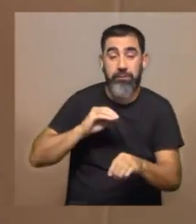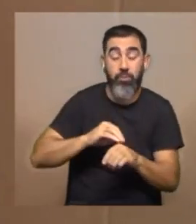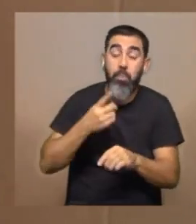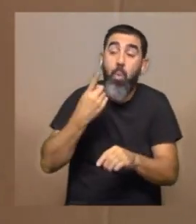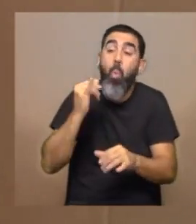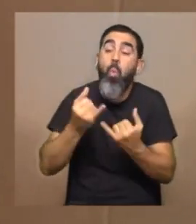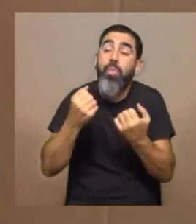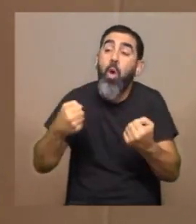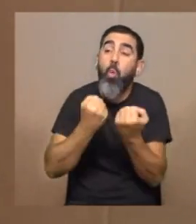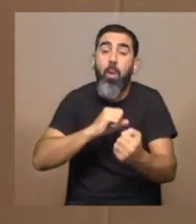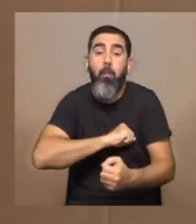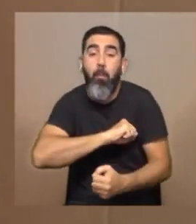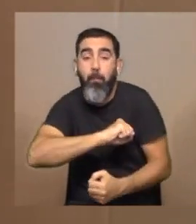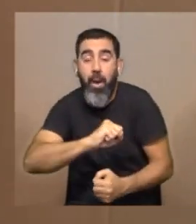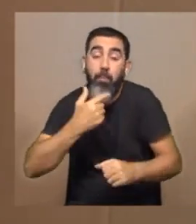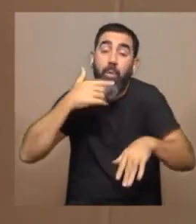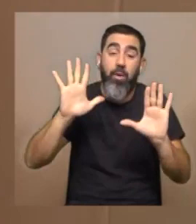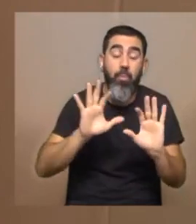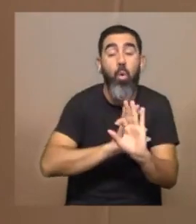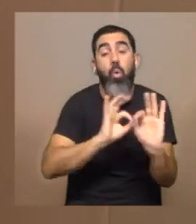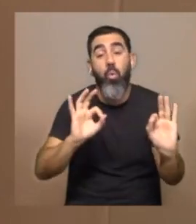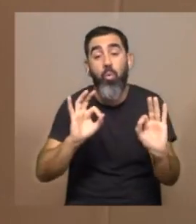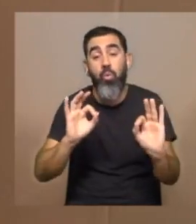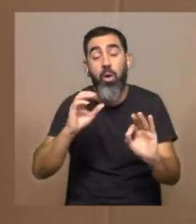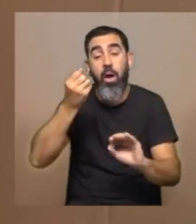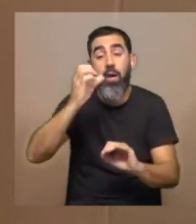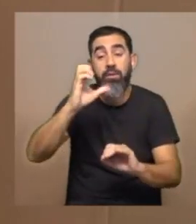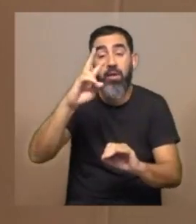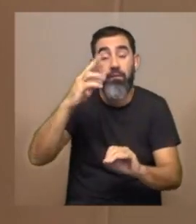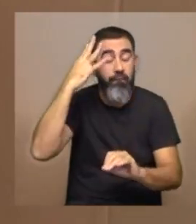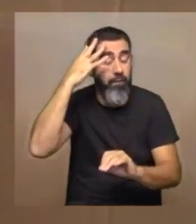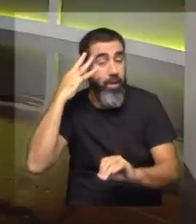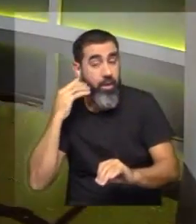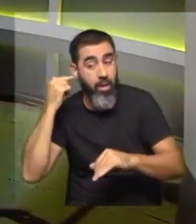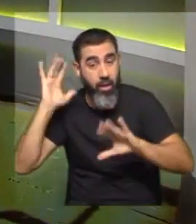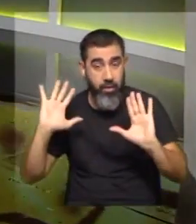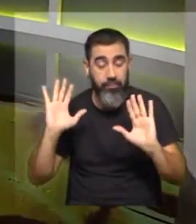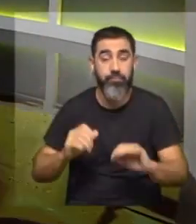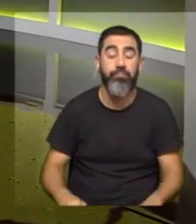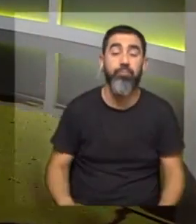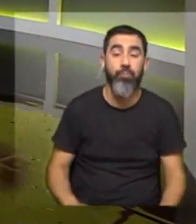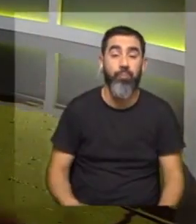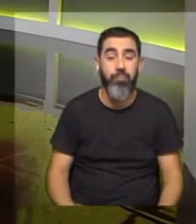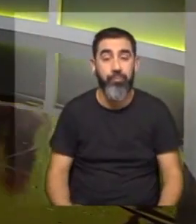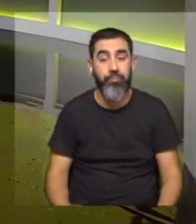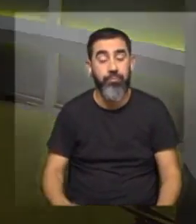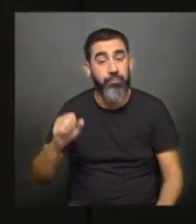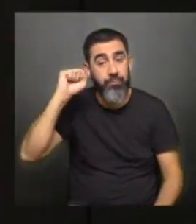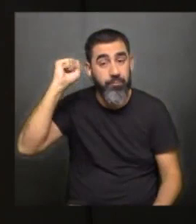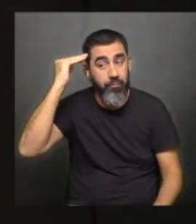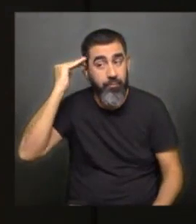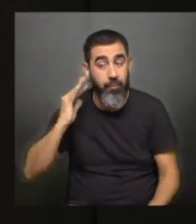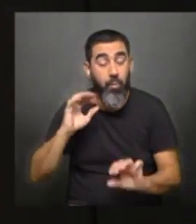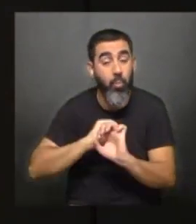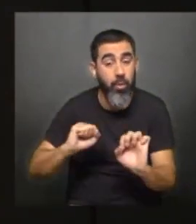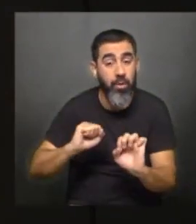infarto del corazón o tener un ataque cerebral. Un ACV, un accidente cerebrovascular que tal vez sea